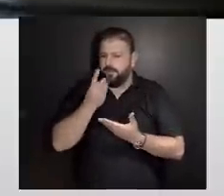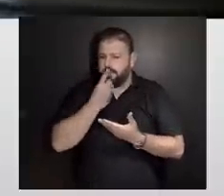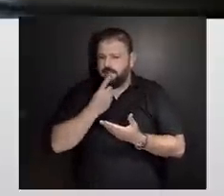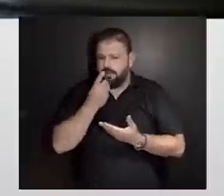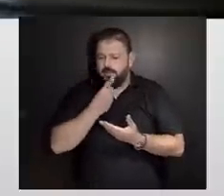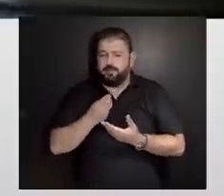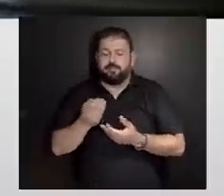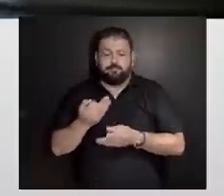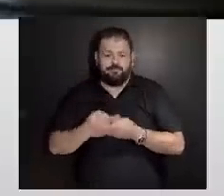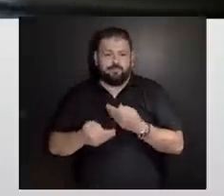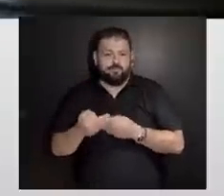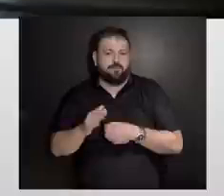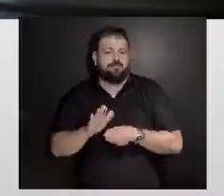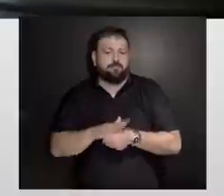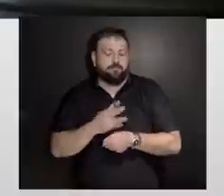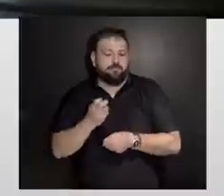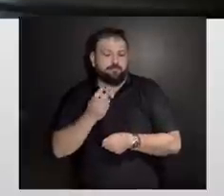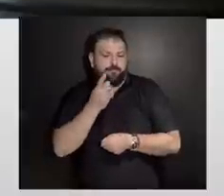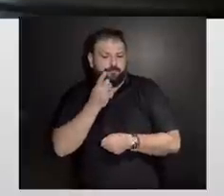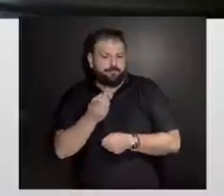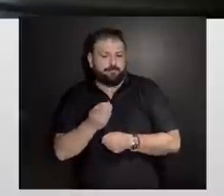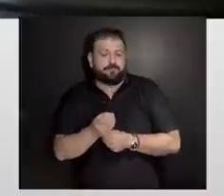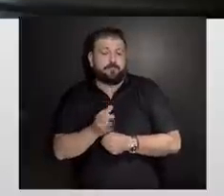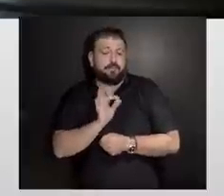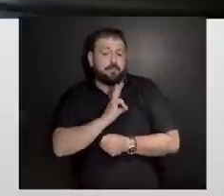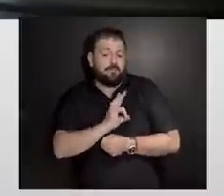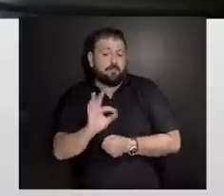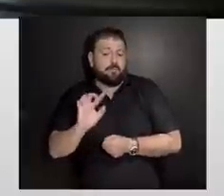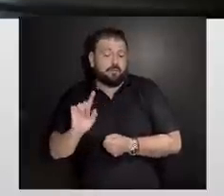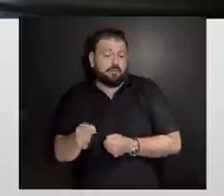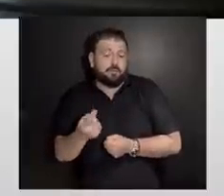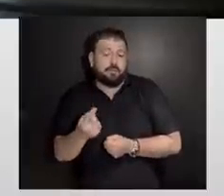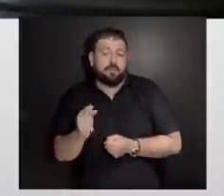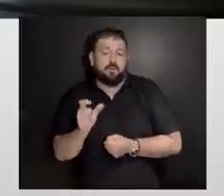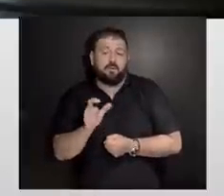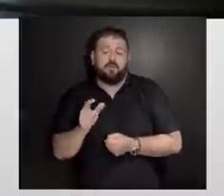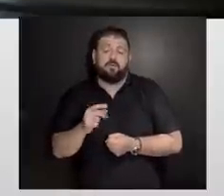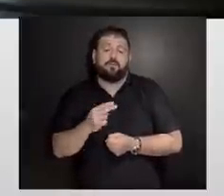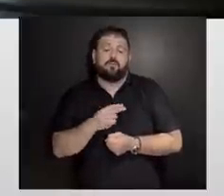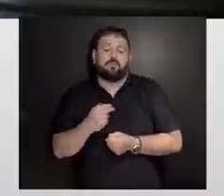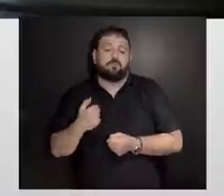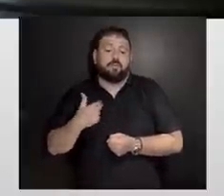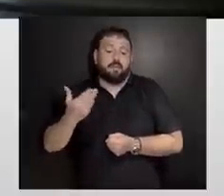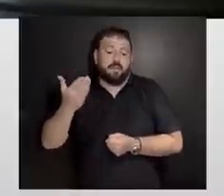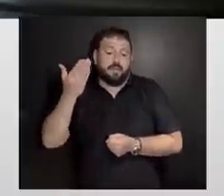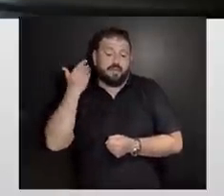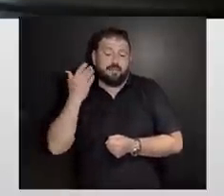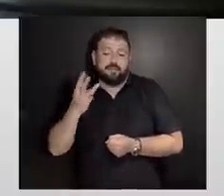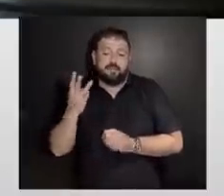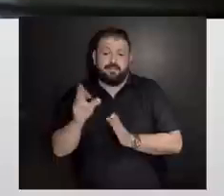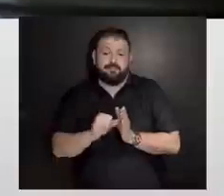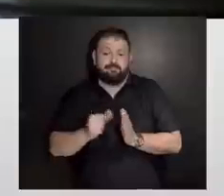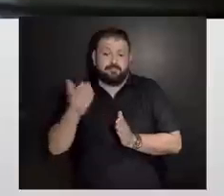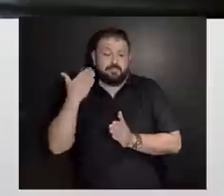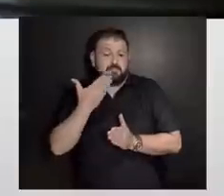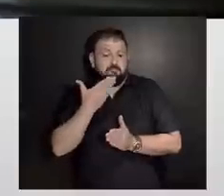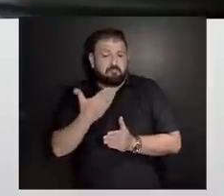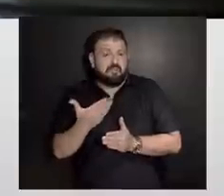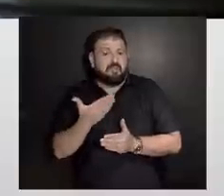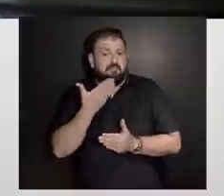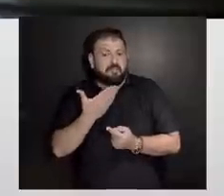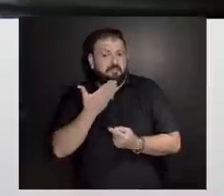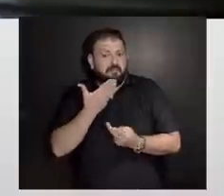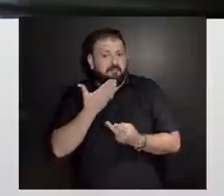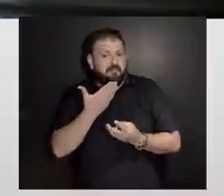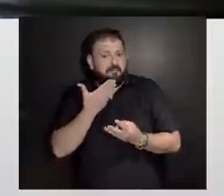es un promedio, puede ser, o sea, que a lo mejor estuvimos, o sea, nuestra glucosa dentro de 3 meses se mantuvo en rango saludable, si